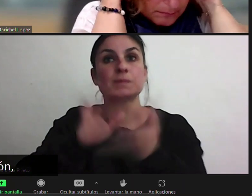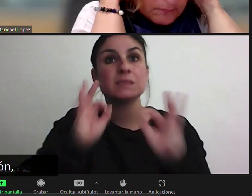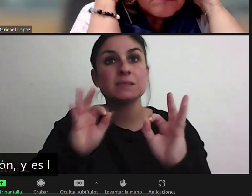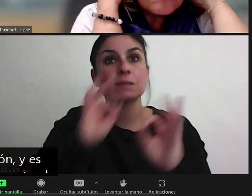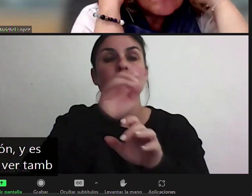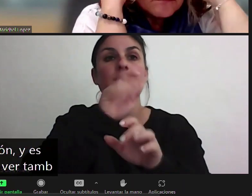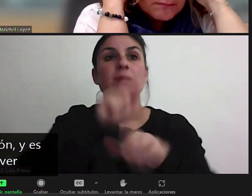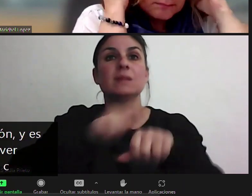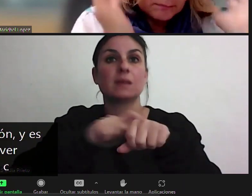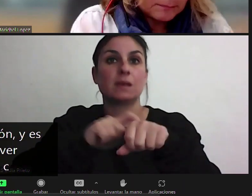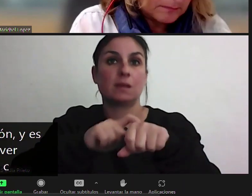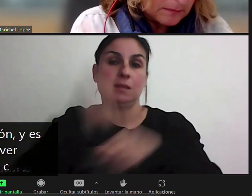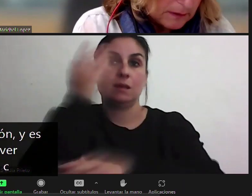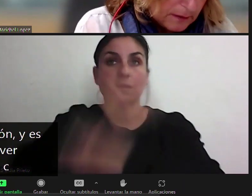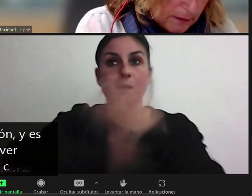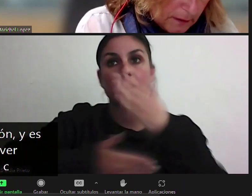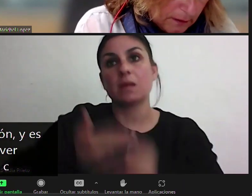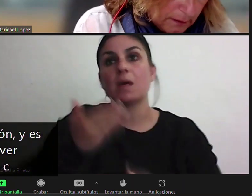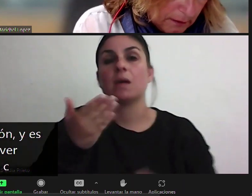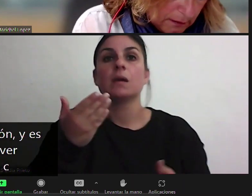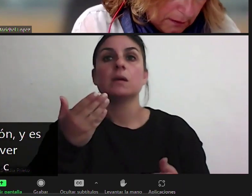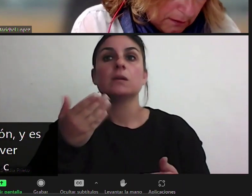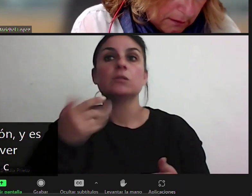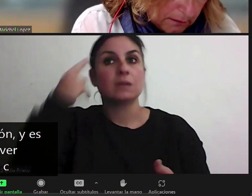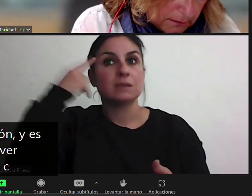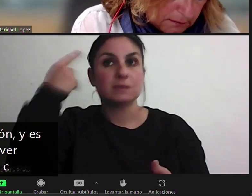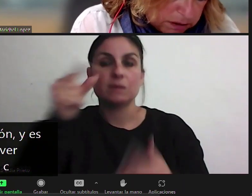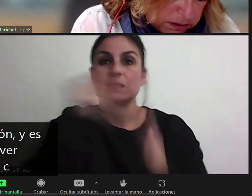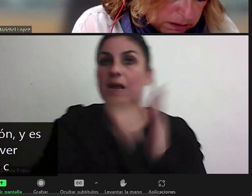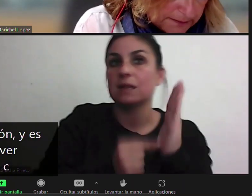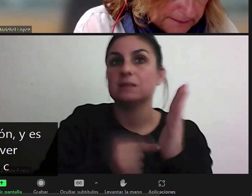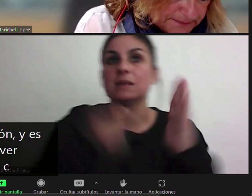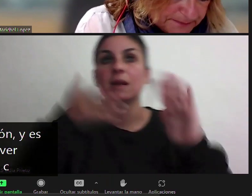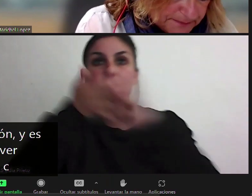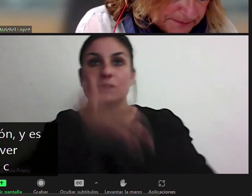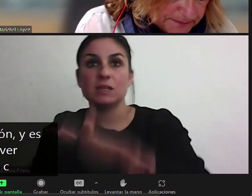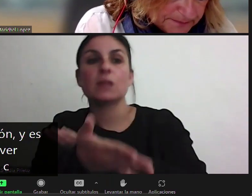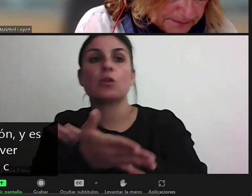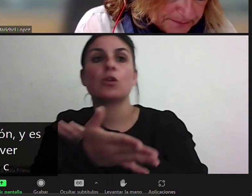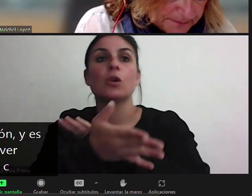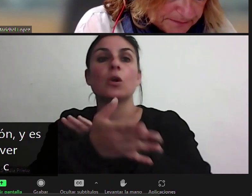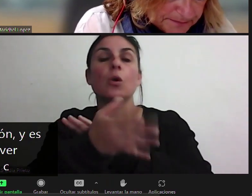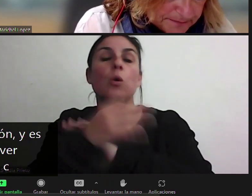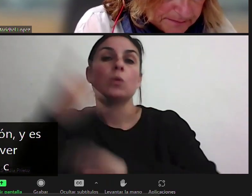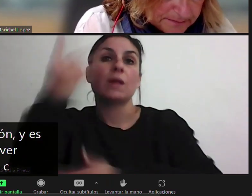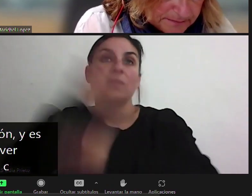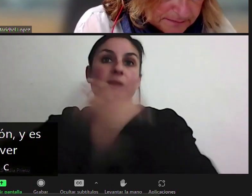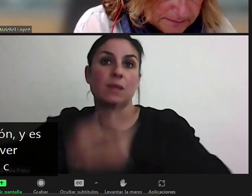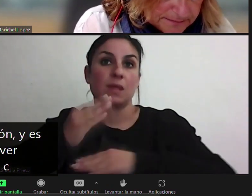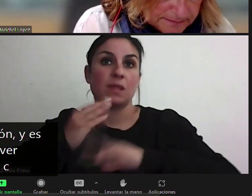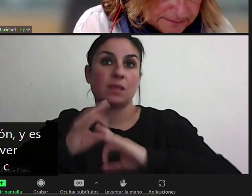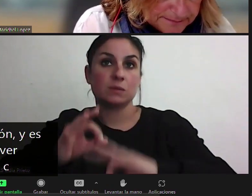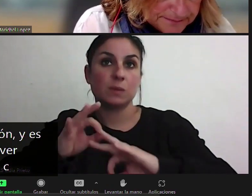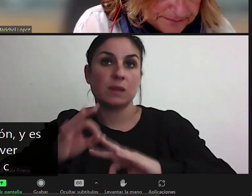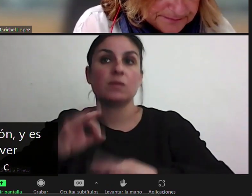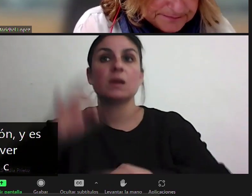vais a conocer la definición, la vulneración y las características asociadas a ese tipo de discapacidad. Se va a identificar,